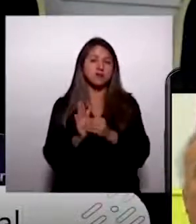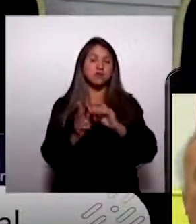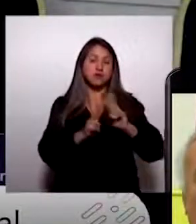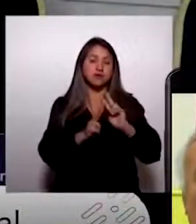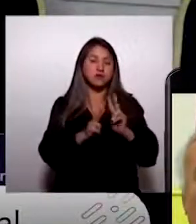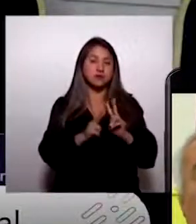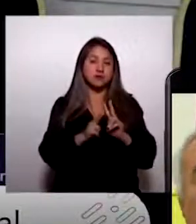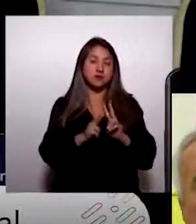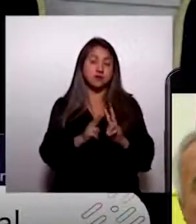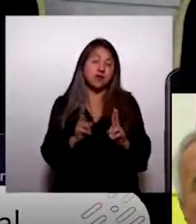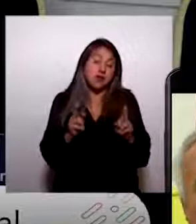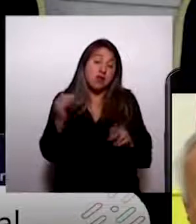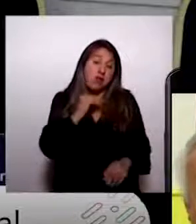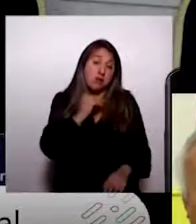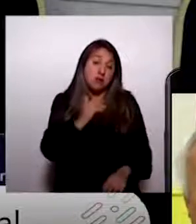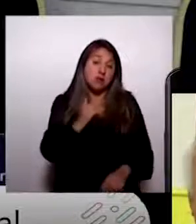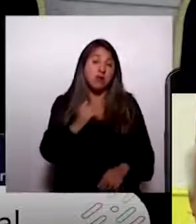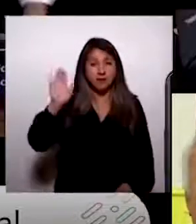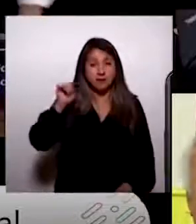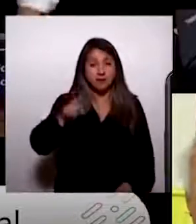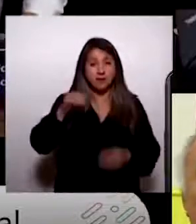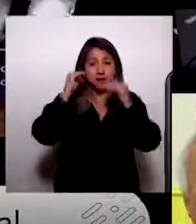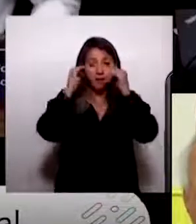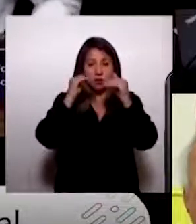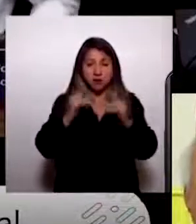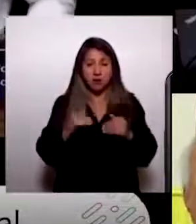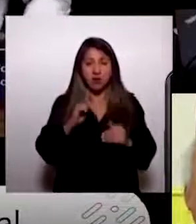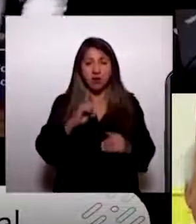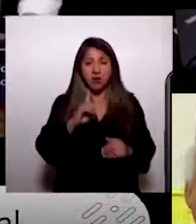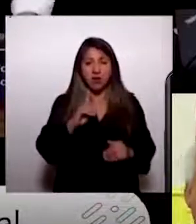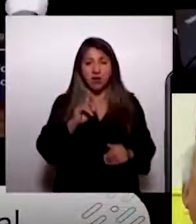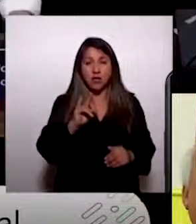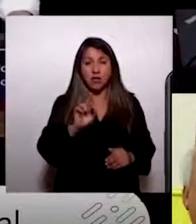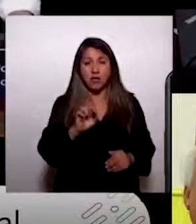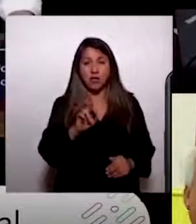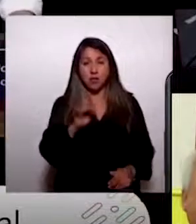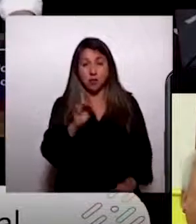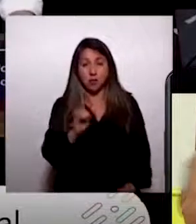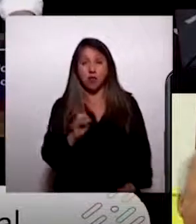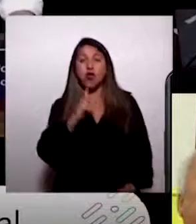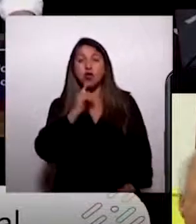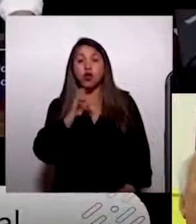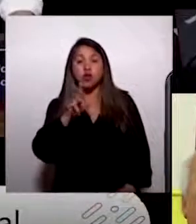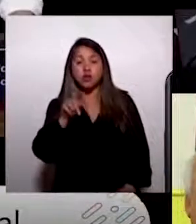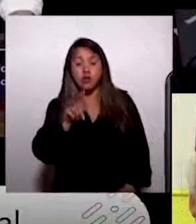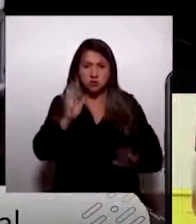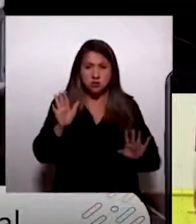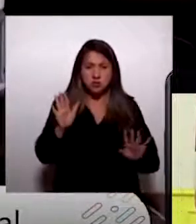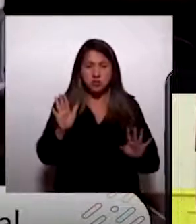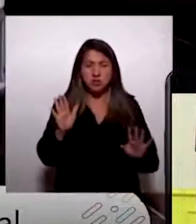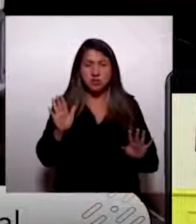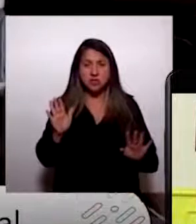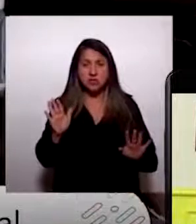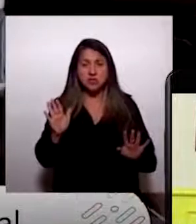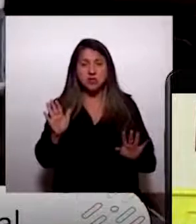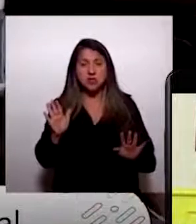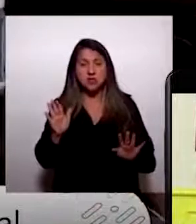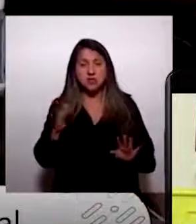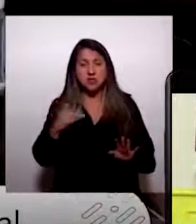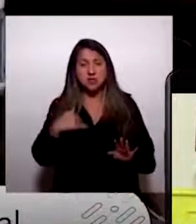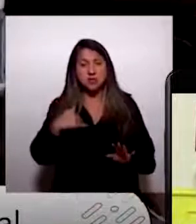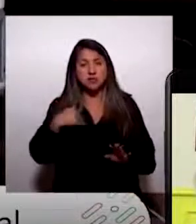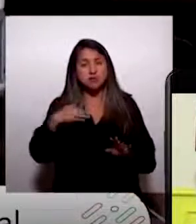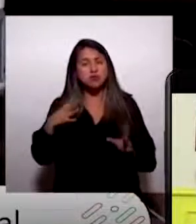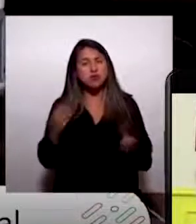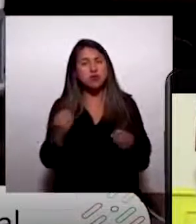de esos políticos, se están metiendo en un tercer poder del Estado, que es, cierto, el poder judicial.